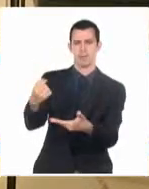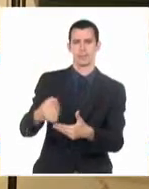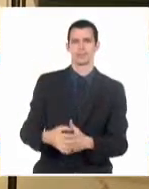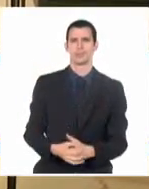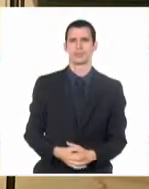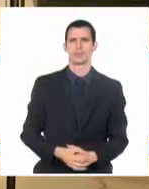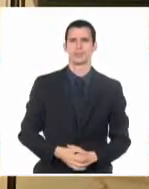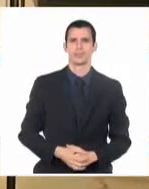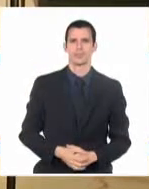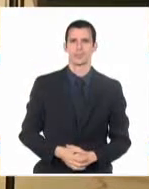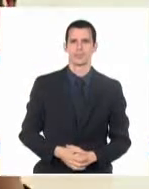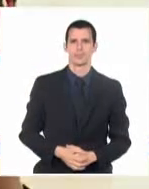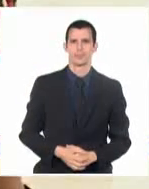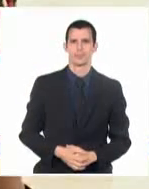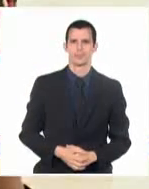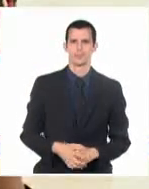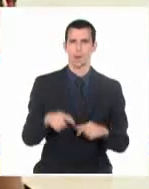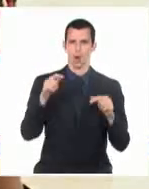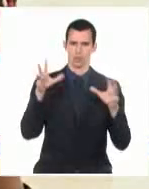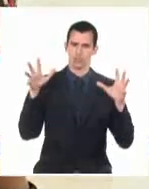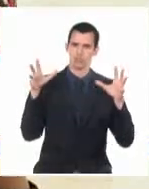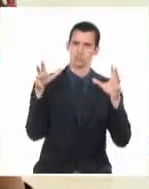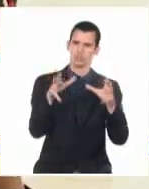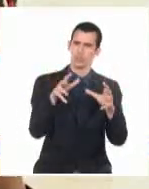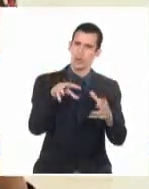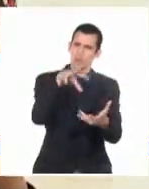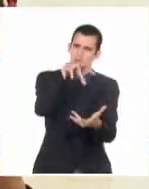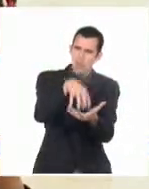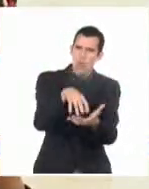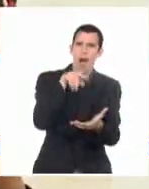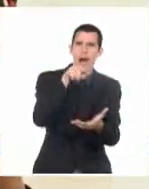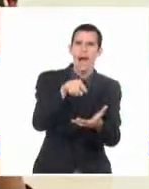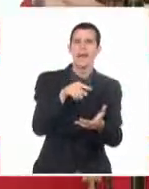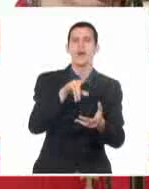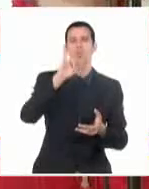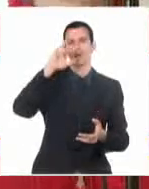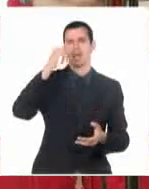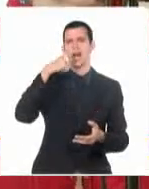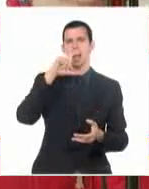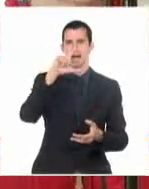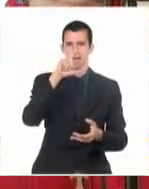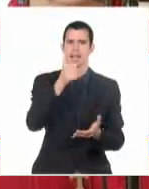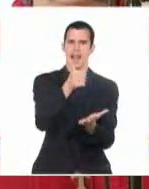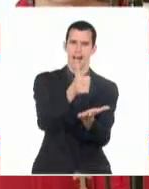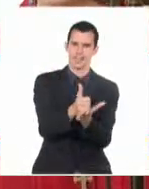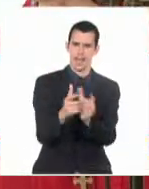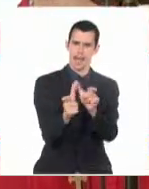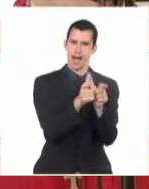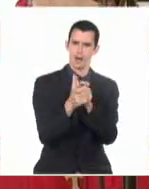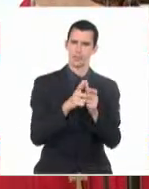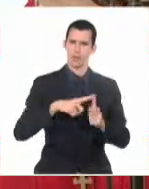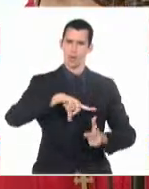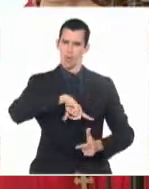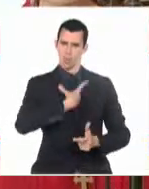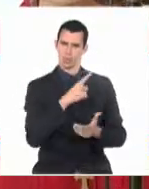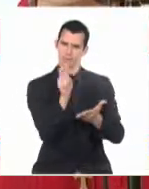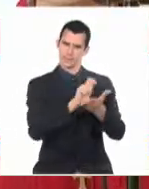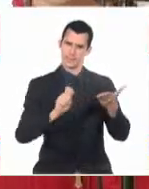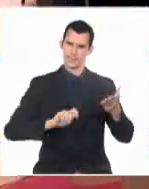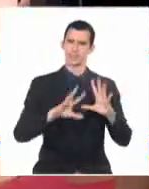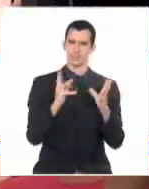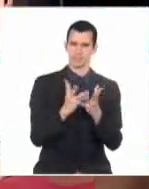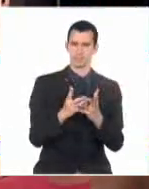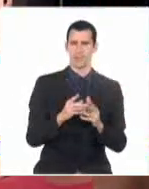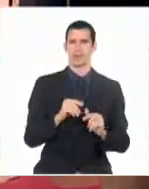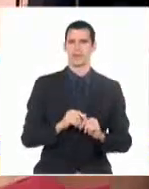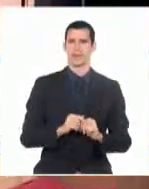quienes desde la radio y la televisión dejan un legado en sus colegas y su audiencia. Es por ello que el Instituto de Información y Comunicación